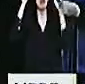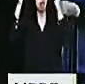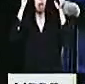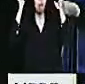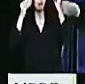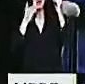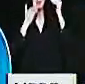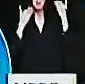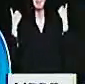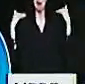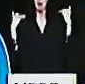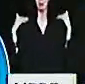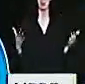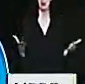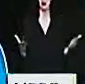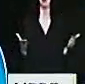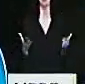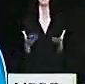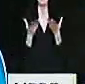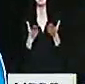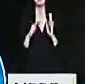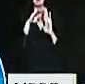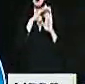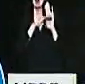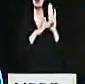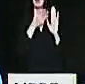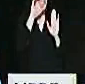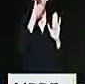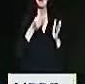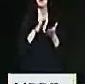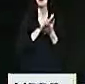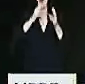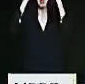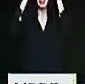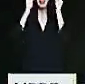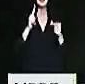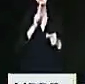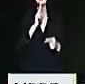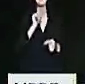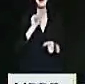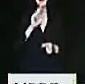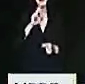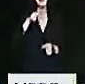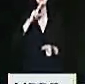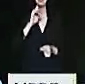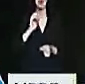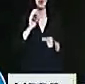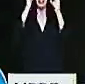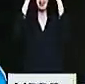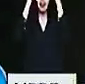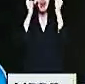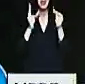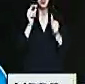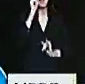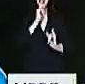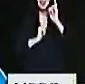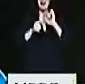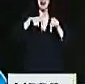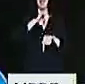Ajá. Y por eso son programas tan tan bonitos como el Talento Digital para Chile, que hace esa combinación de las